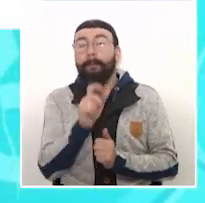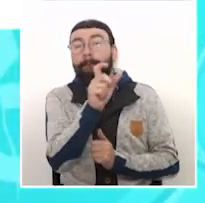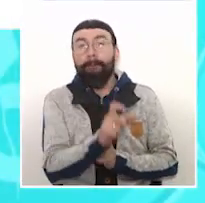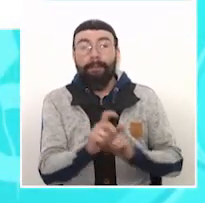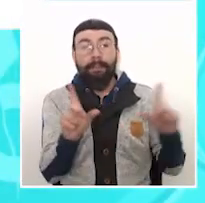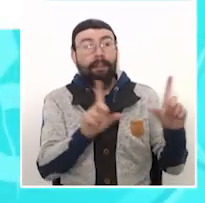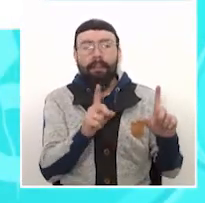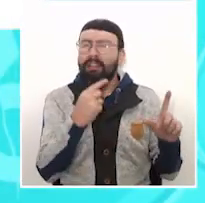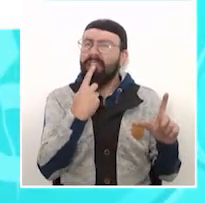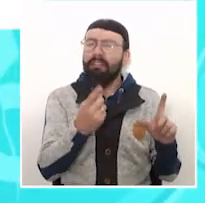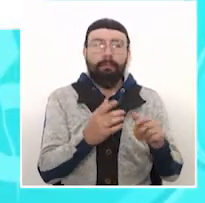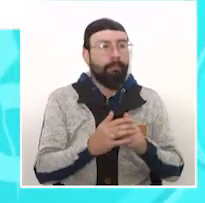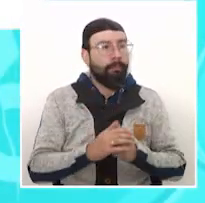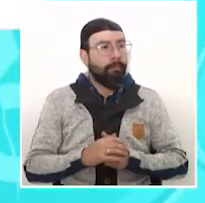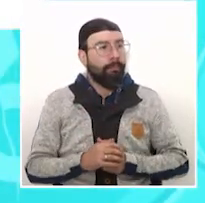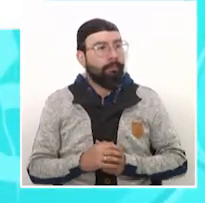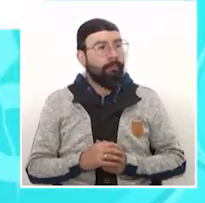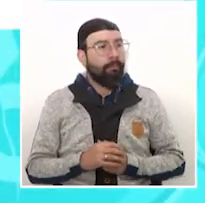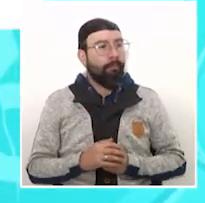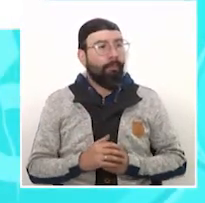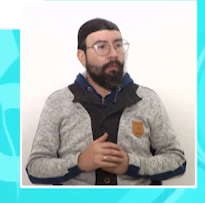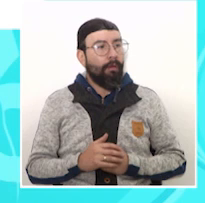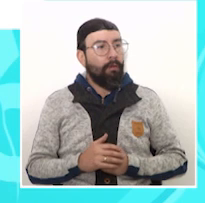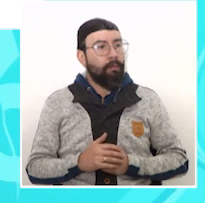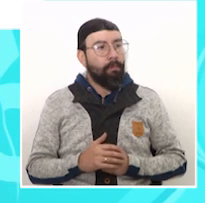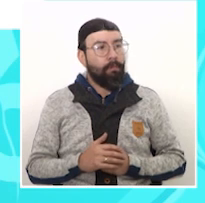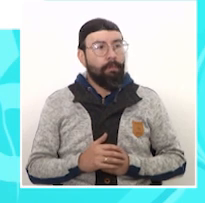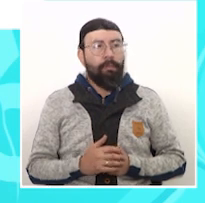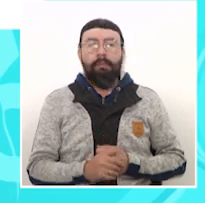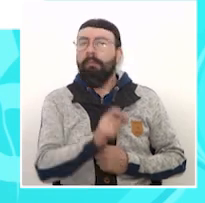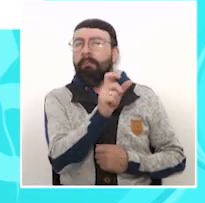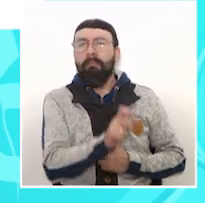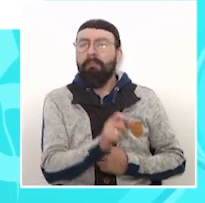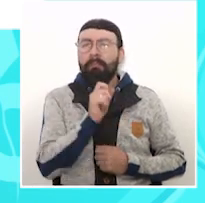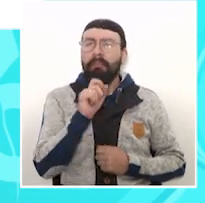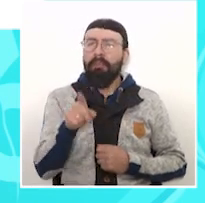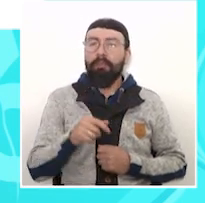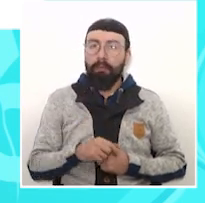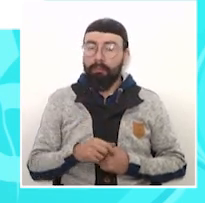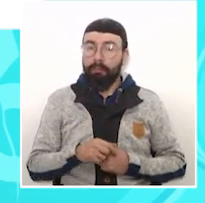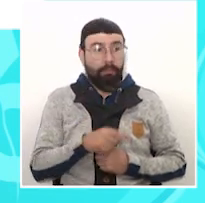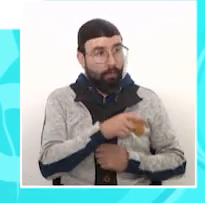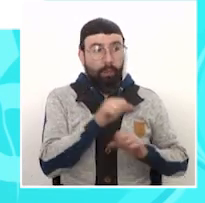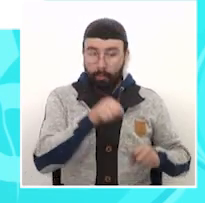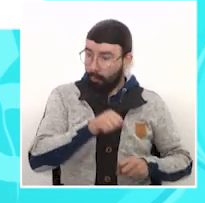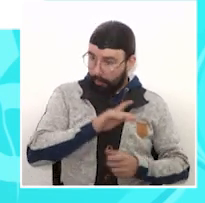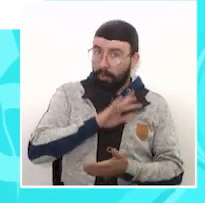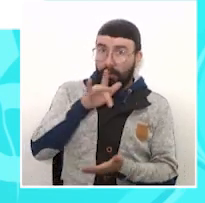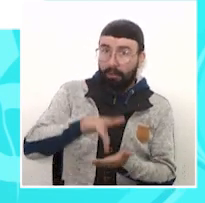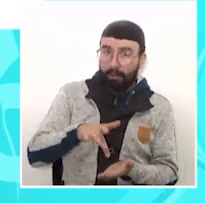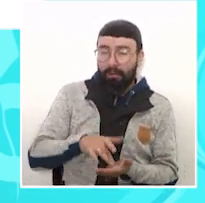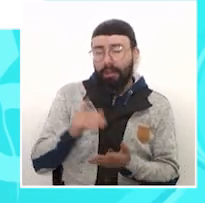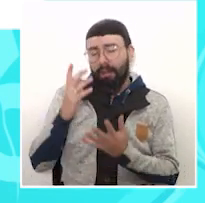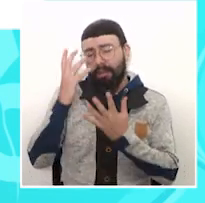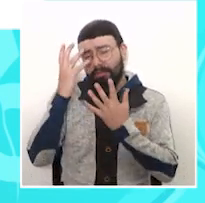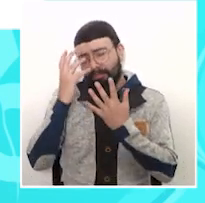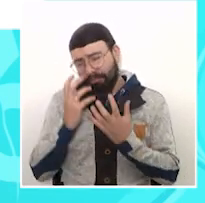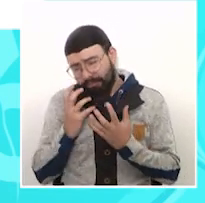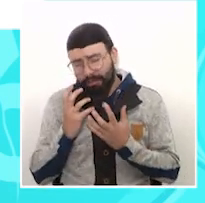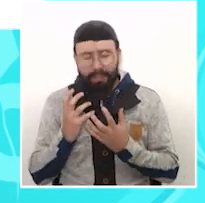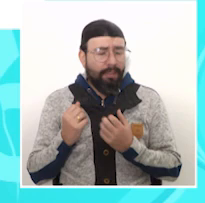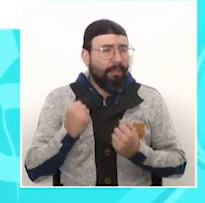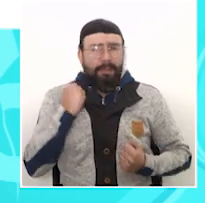televidente para que le enviemos un mensaje. Nos pregunta que si podría asistir a una consulta por depresión,